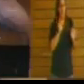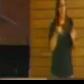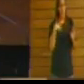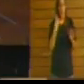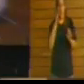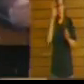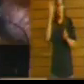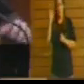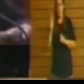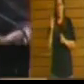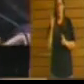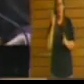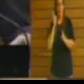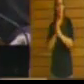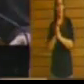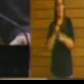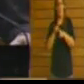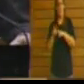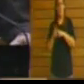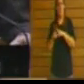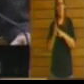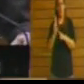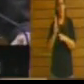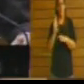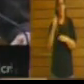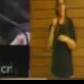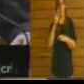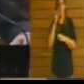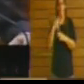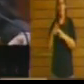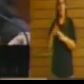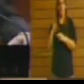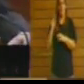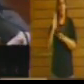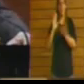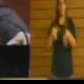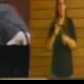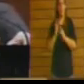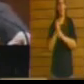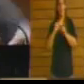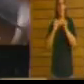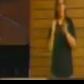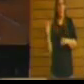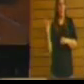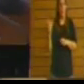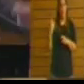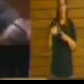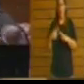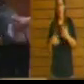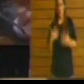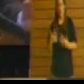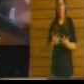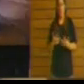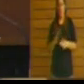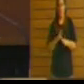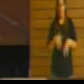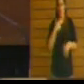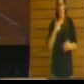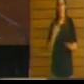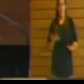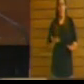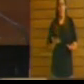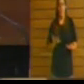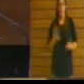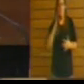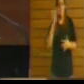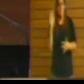contrario, criticándole a UPN que la política que ha practicado ha llevado al modelo D, al no sé qué, al no sé cuántos, al tal, decimos, bueno, pues al final